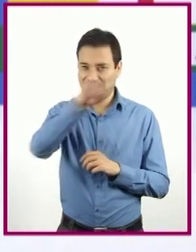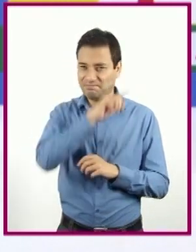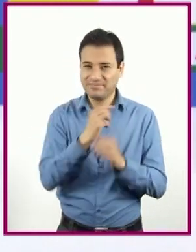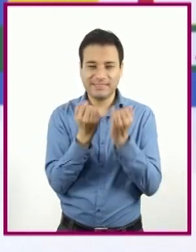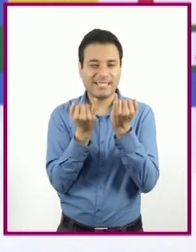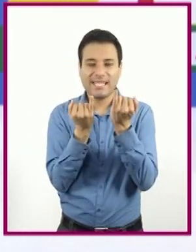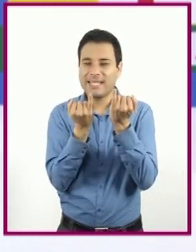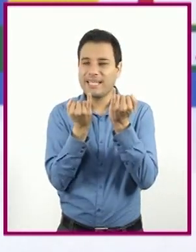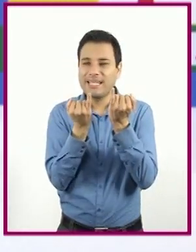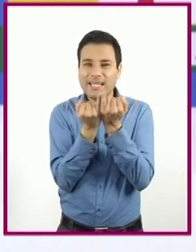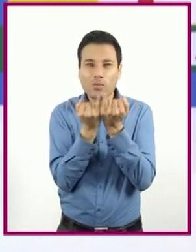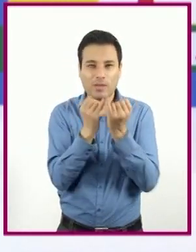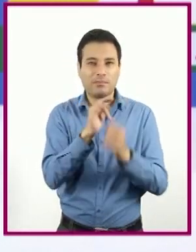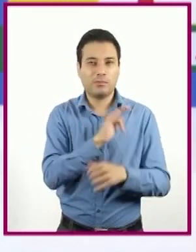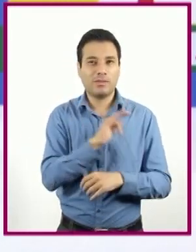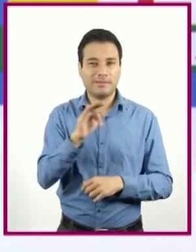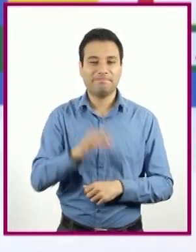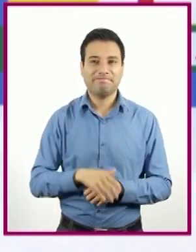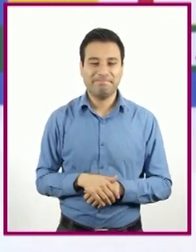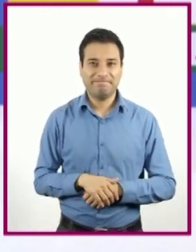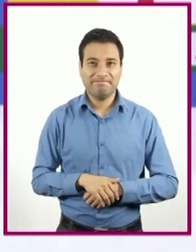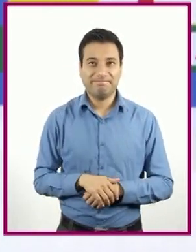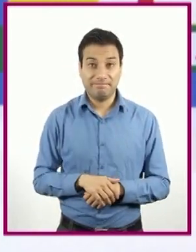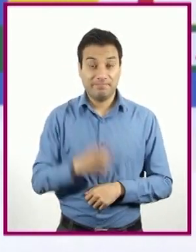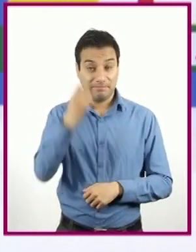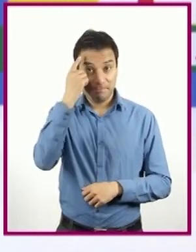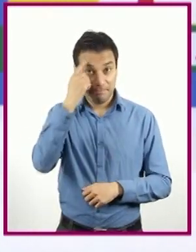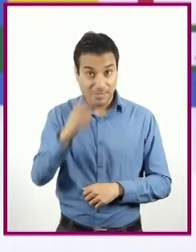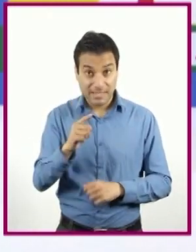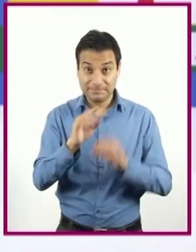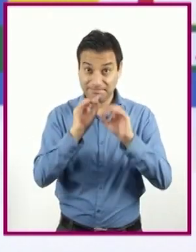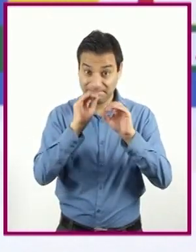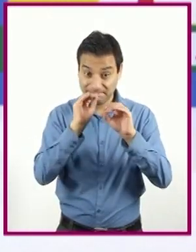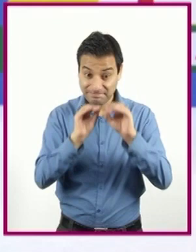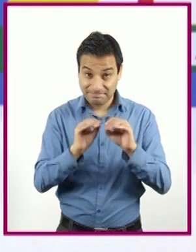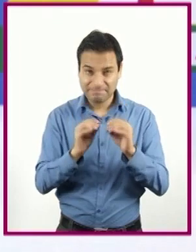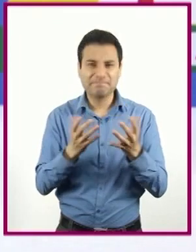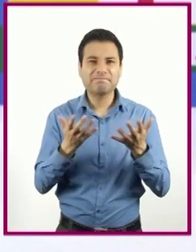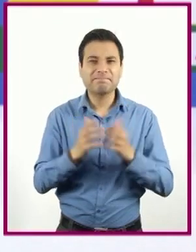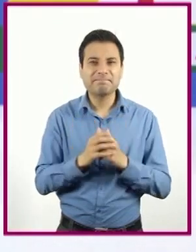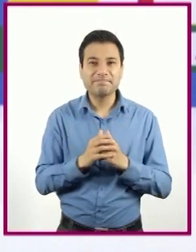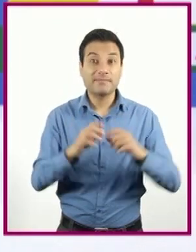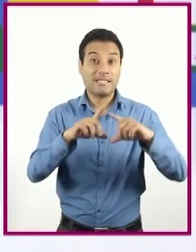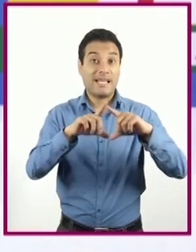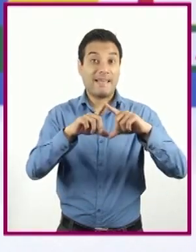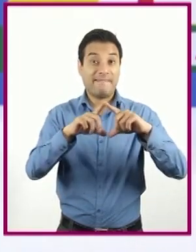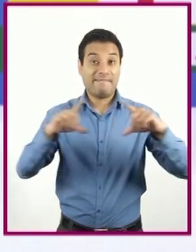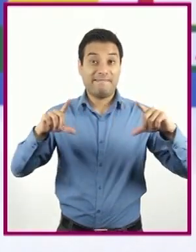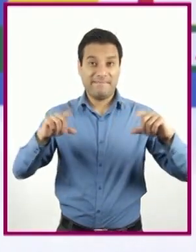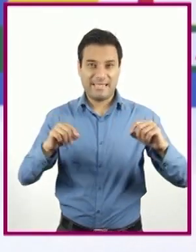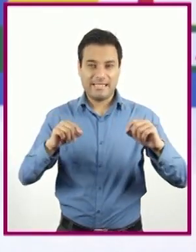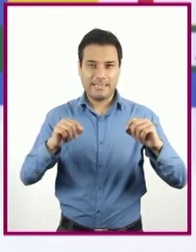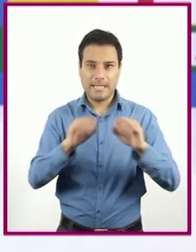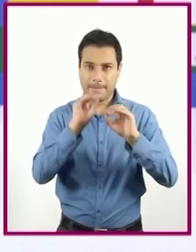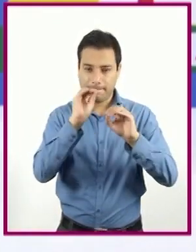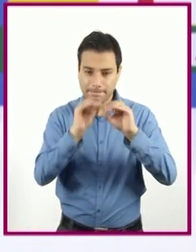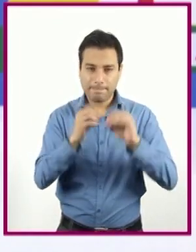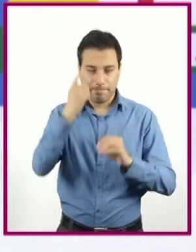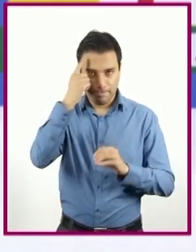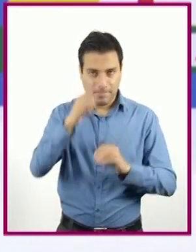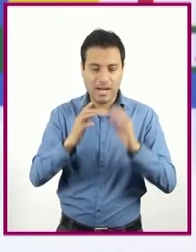los elementos vistos en esta sesión para trabajar el aprendizaje esperado. Elabora fichas temáticas con fines de